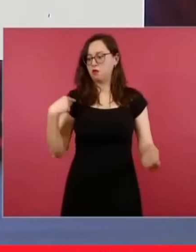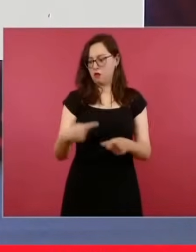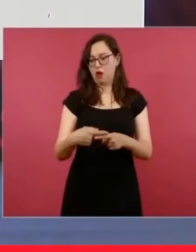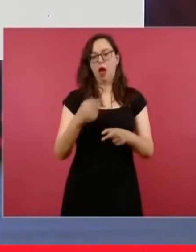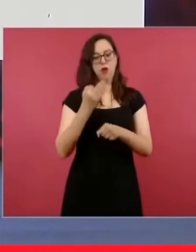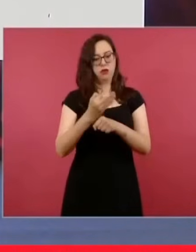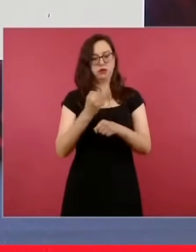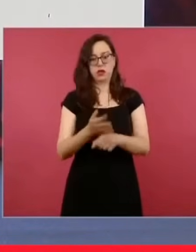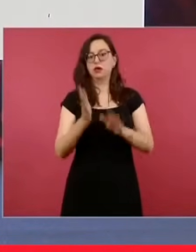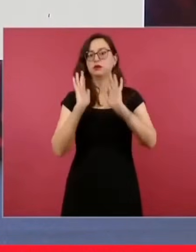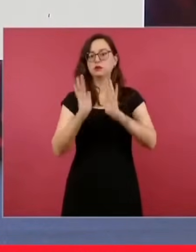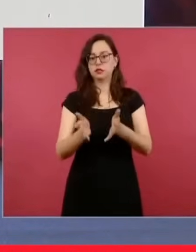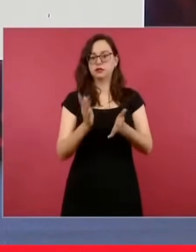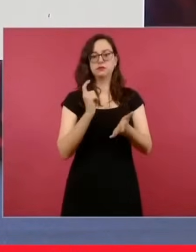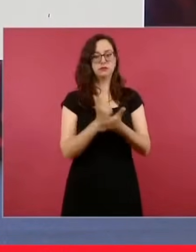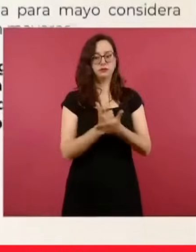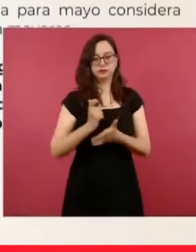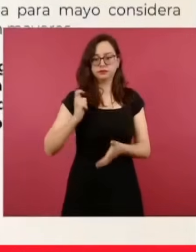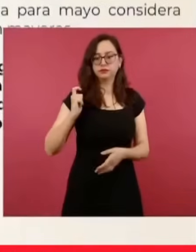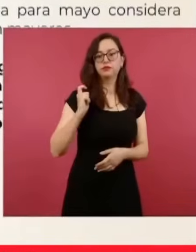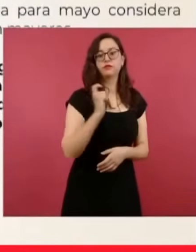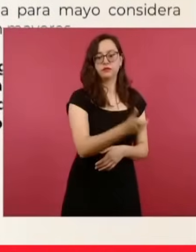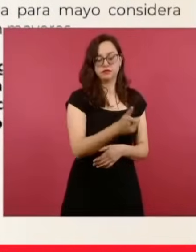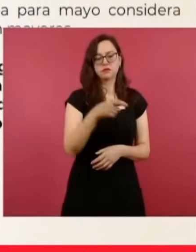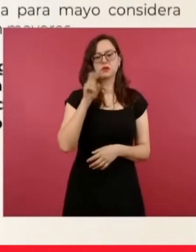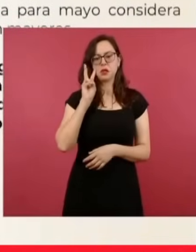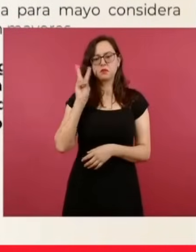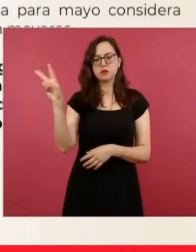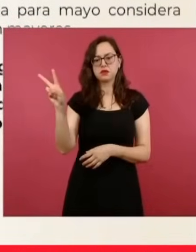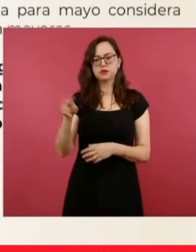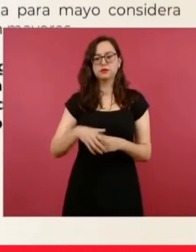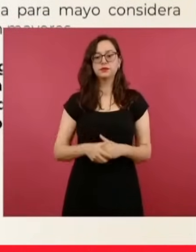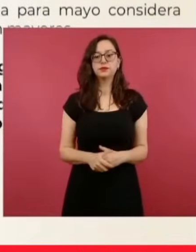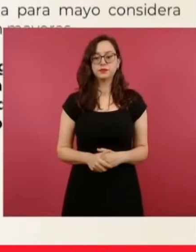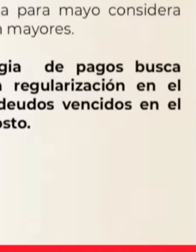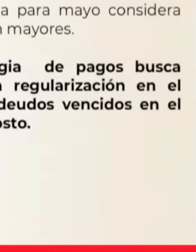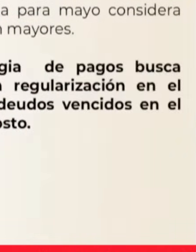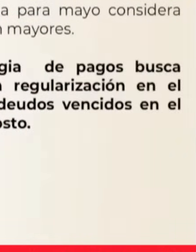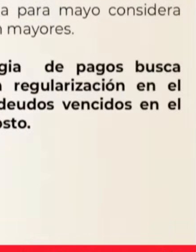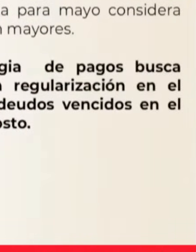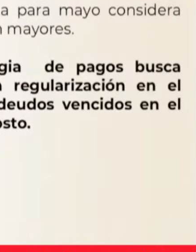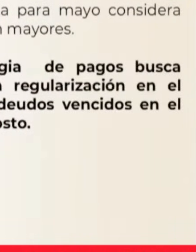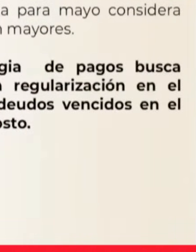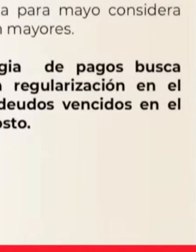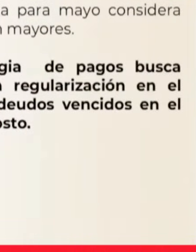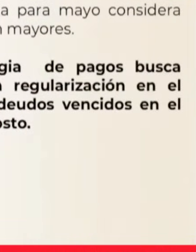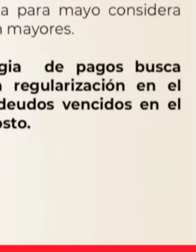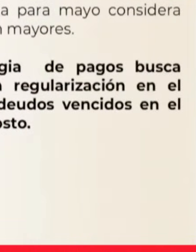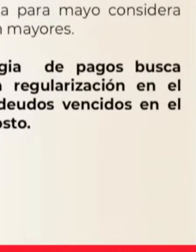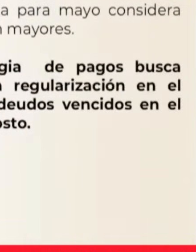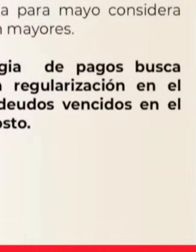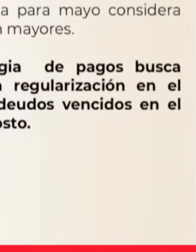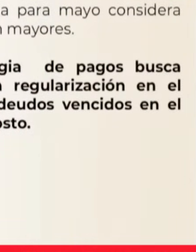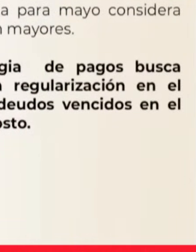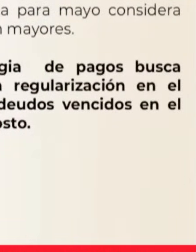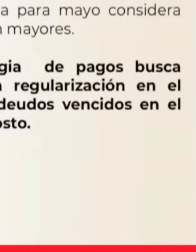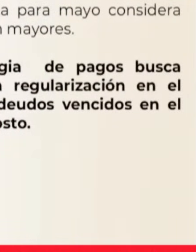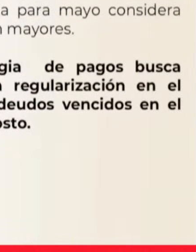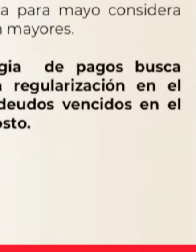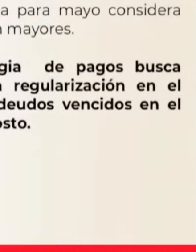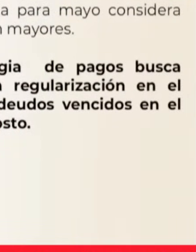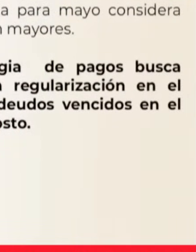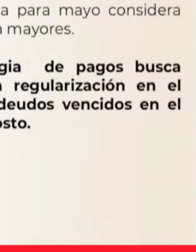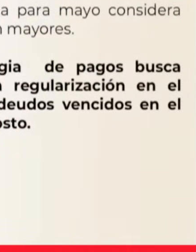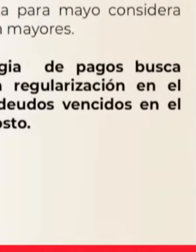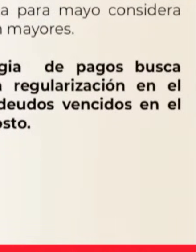pagamos 39,000 millones por mes a proveedores. En promedio 39,000 cada